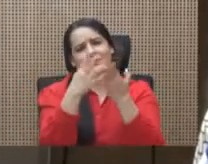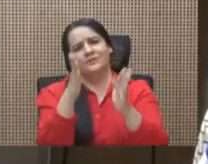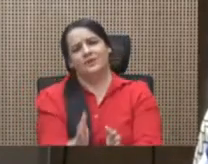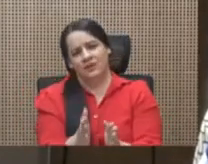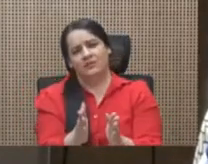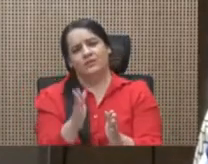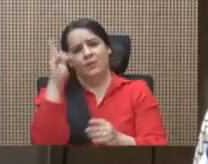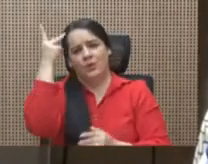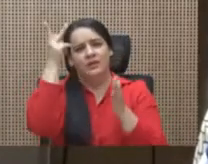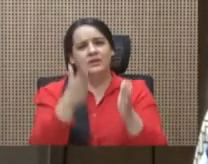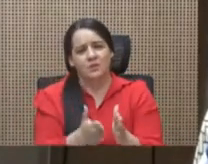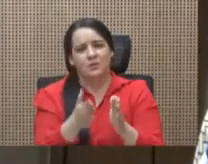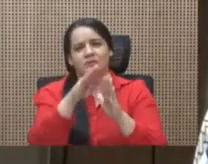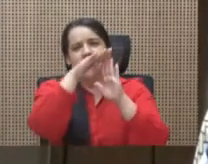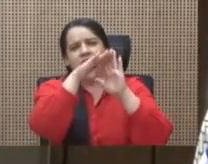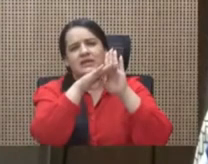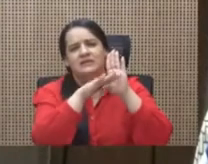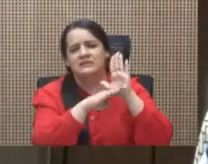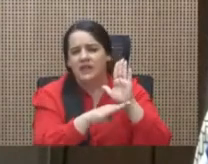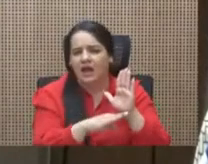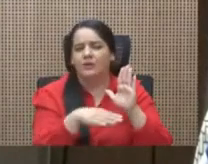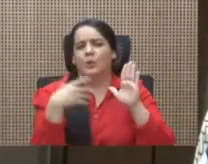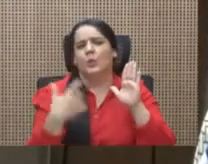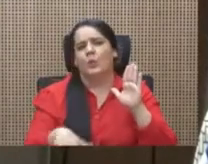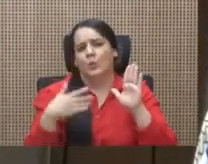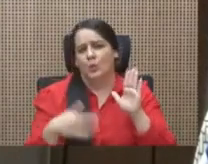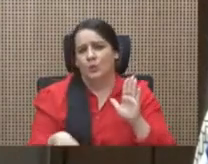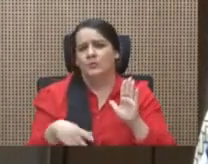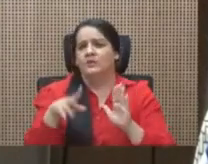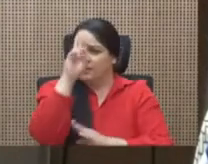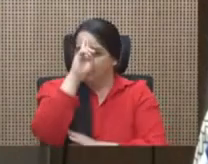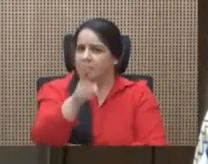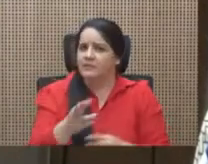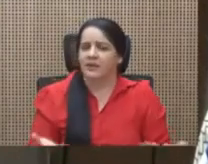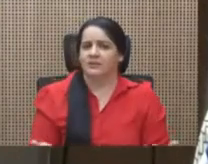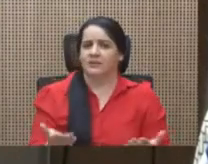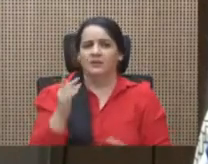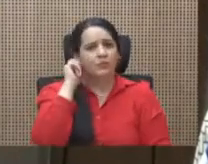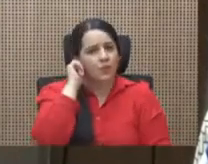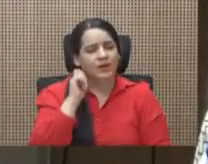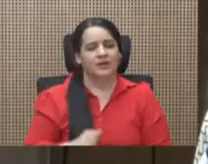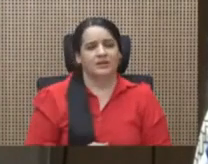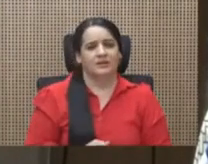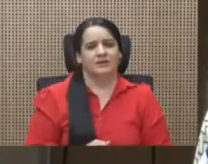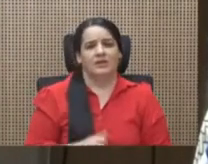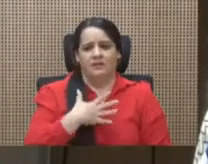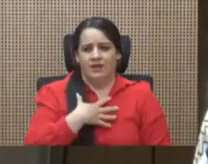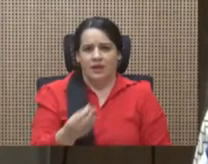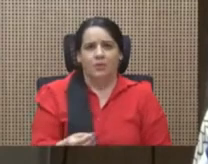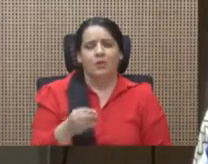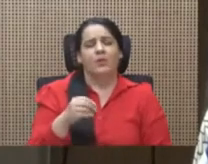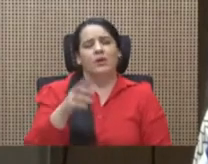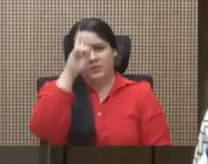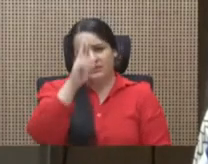lista, que respeten a las mujeres de blanco, que respeten a